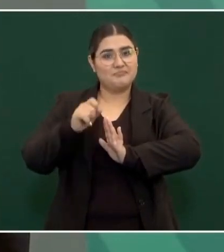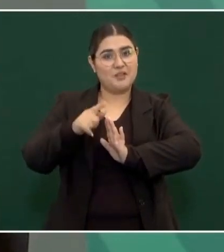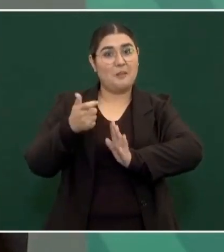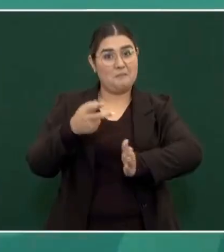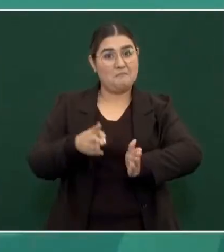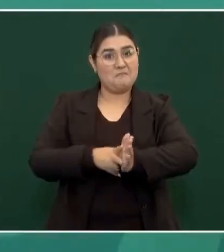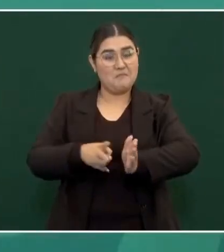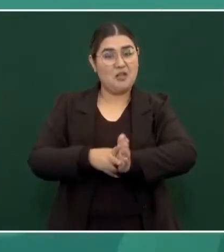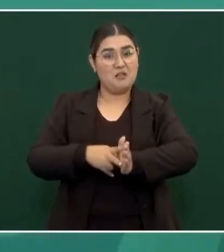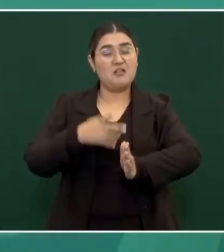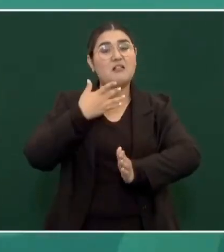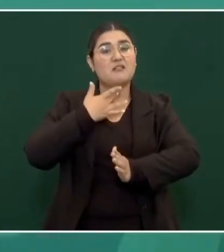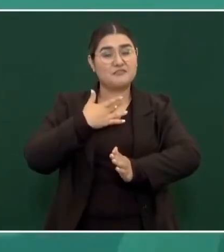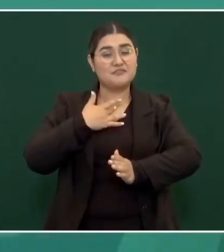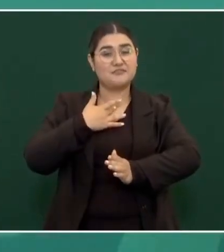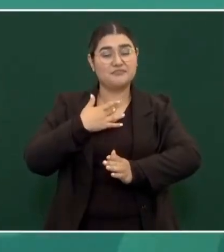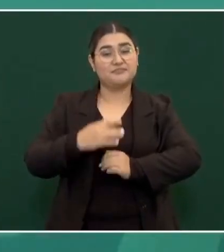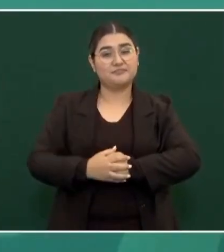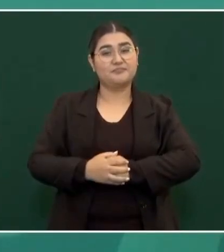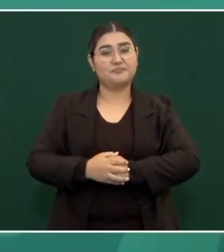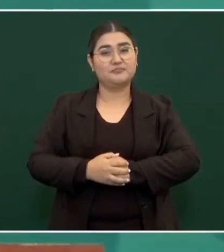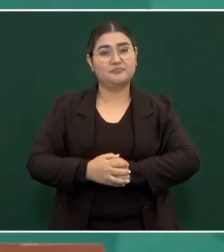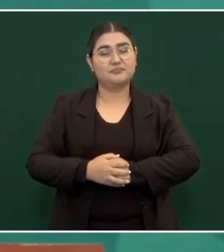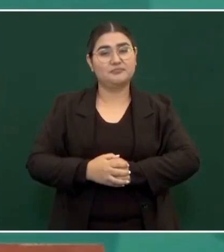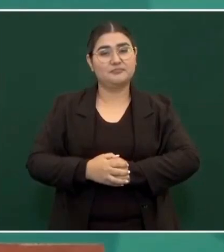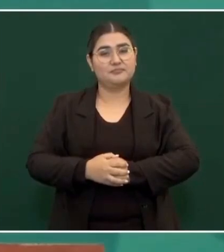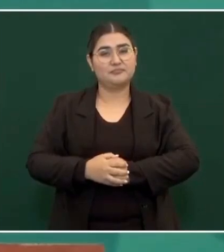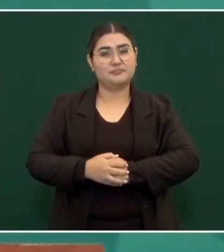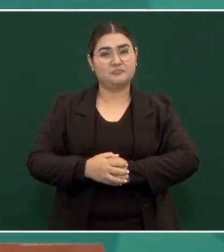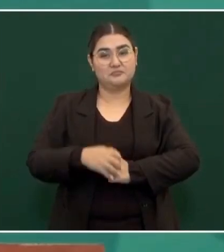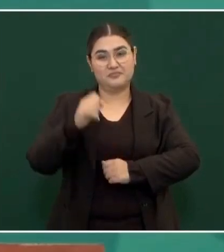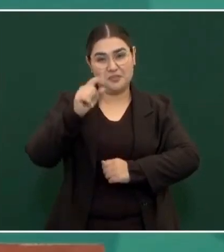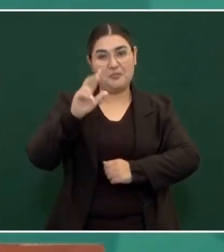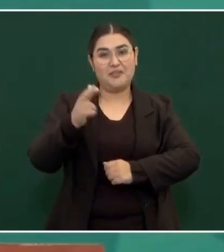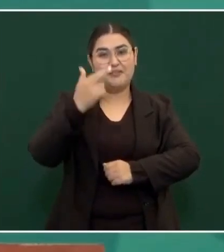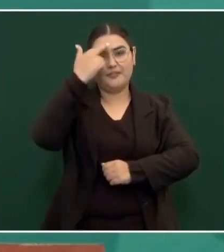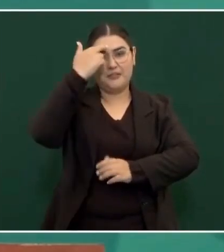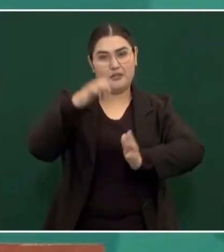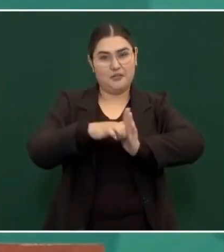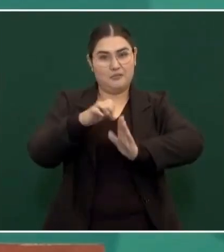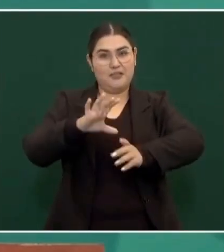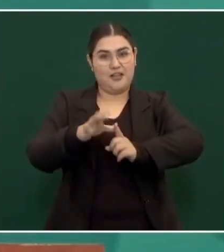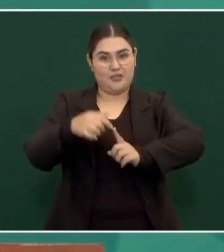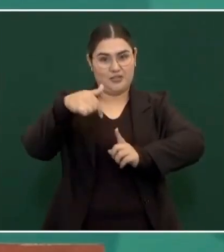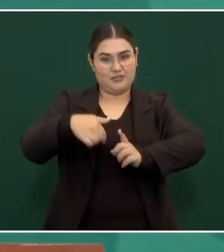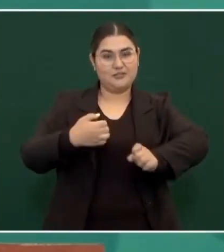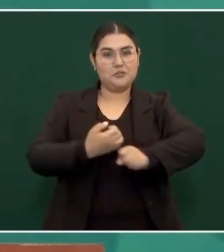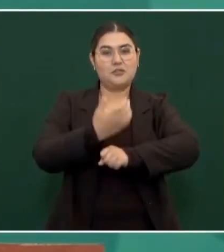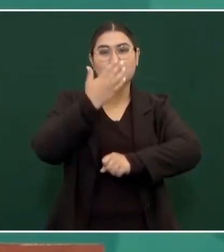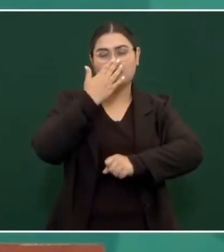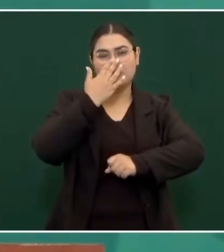de las gasolinas recordarle en el caso de Sonora